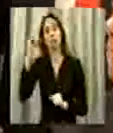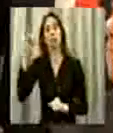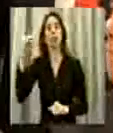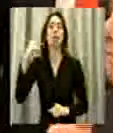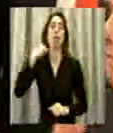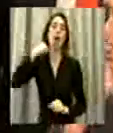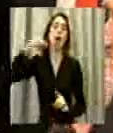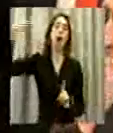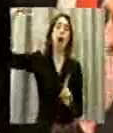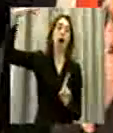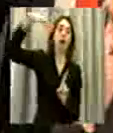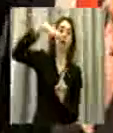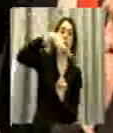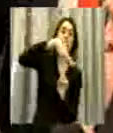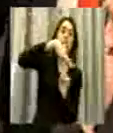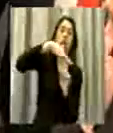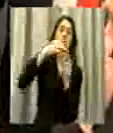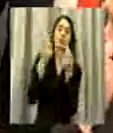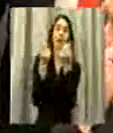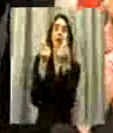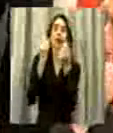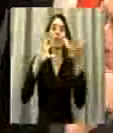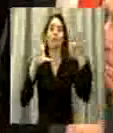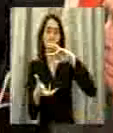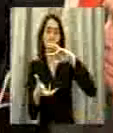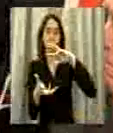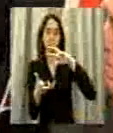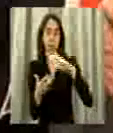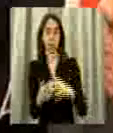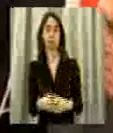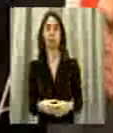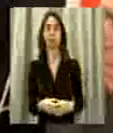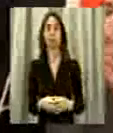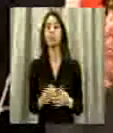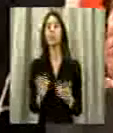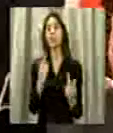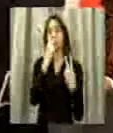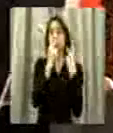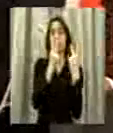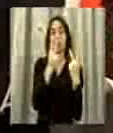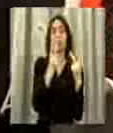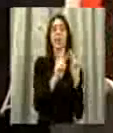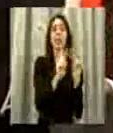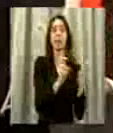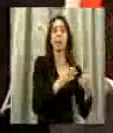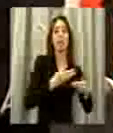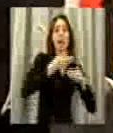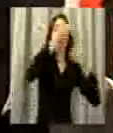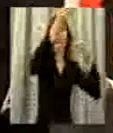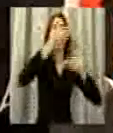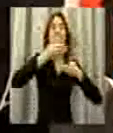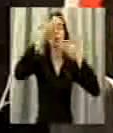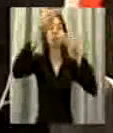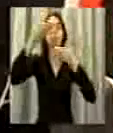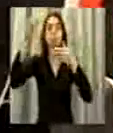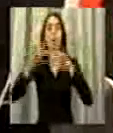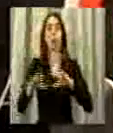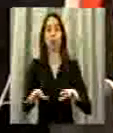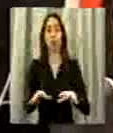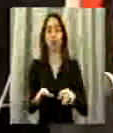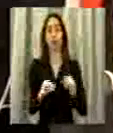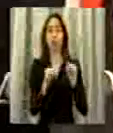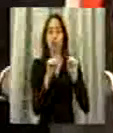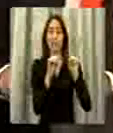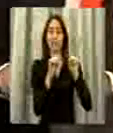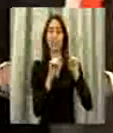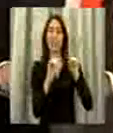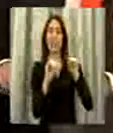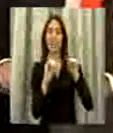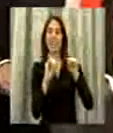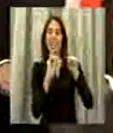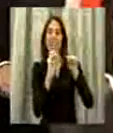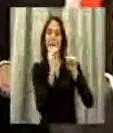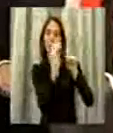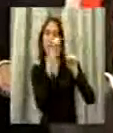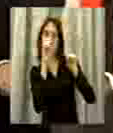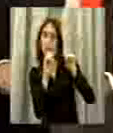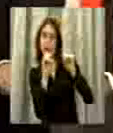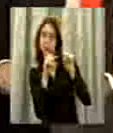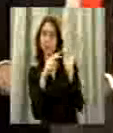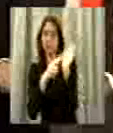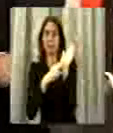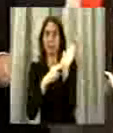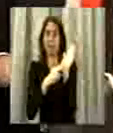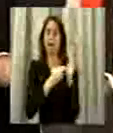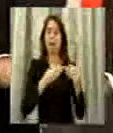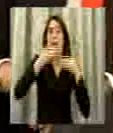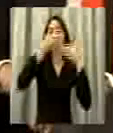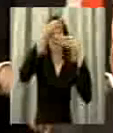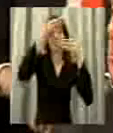afectada por la situación económica mundial. Y así lo vemos en las exportaciones. Este índice de Quantum, el índice en términos reales,